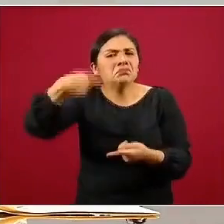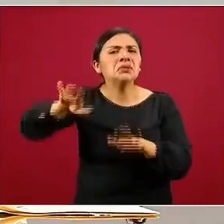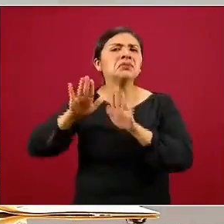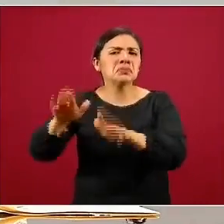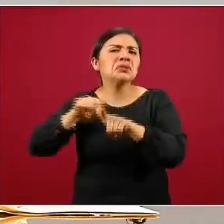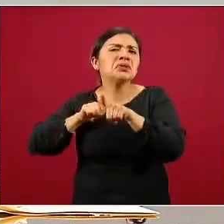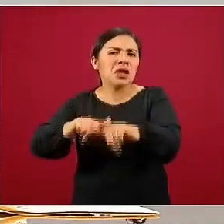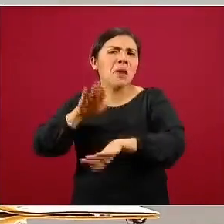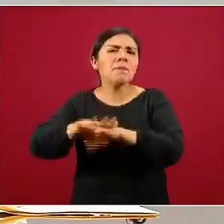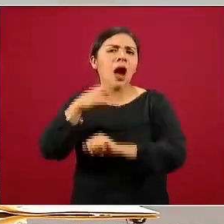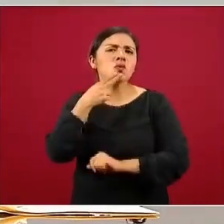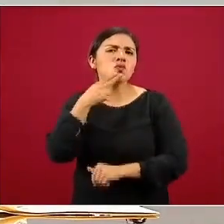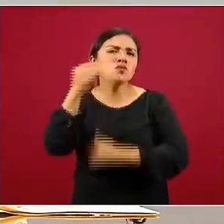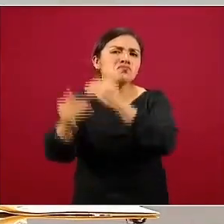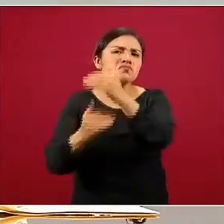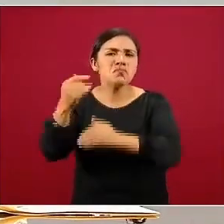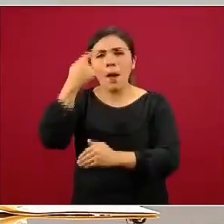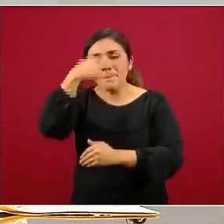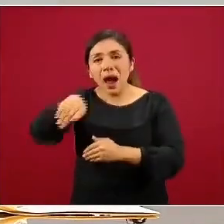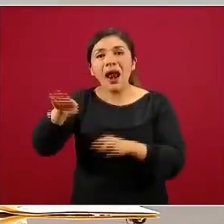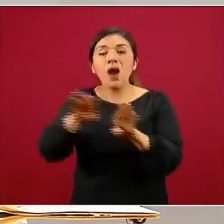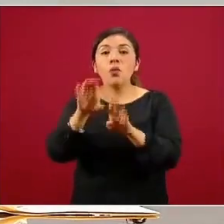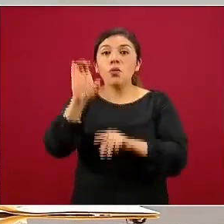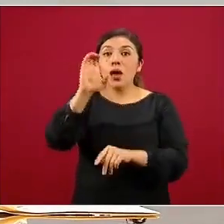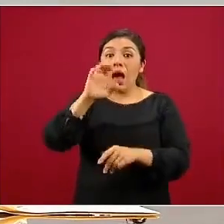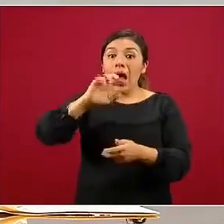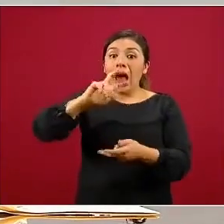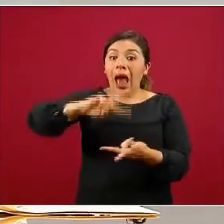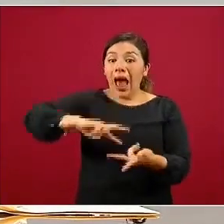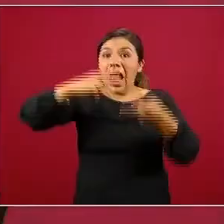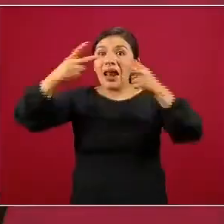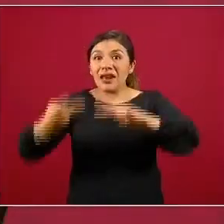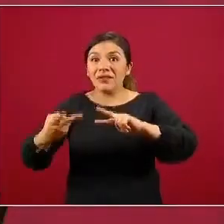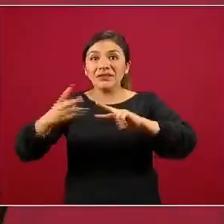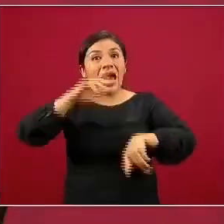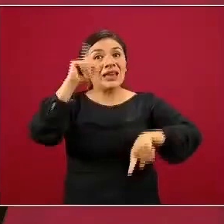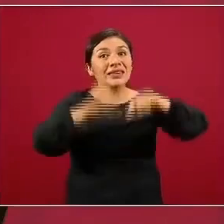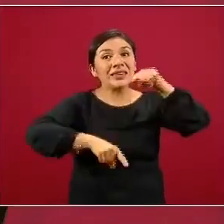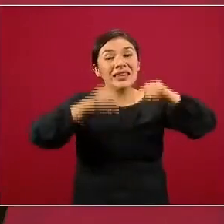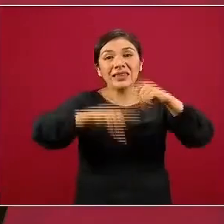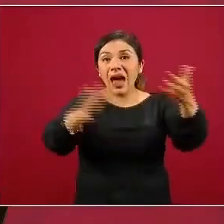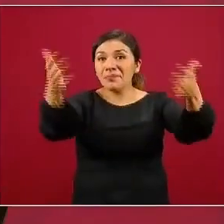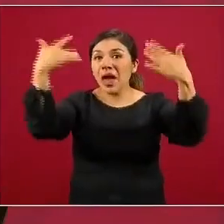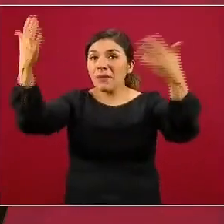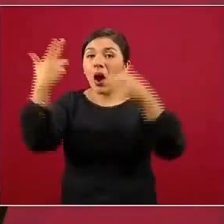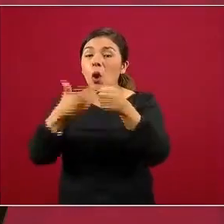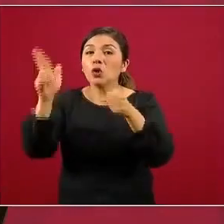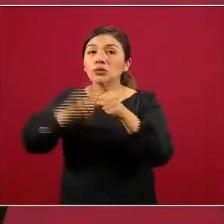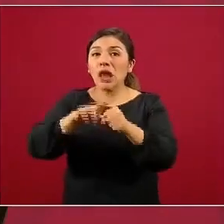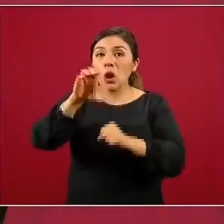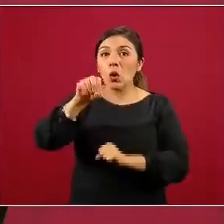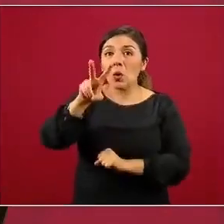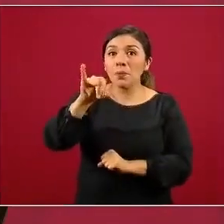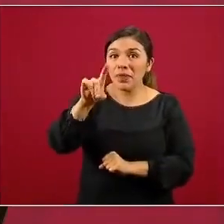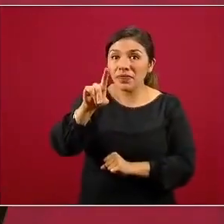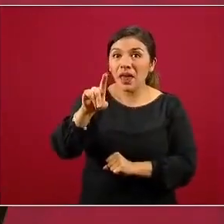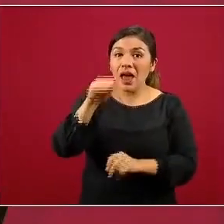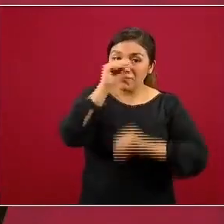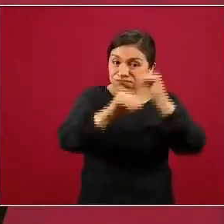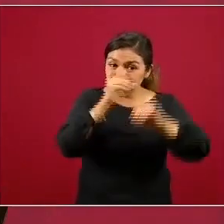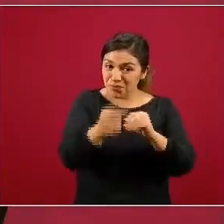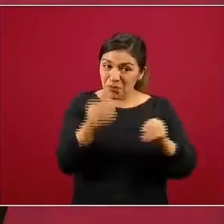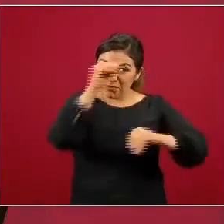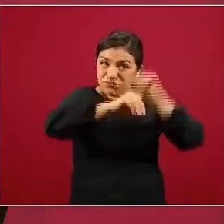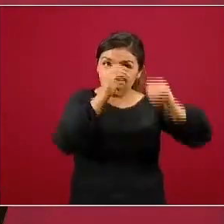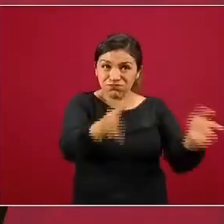van a ser muy útiles para el proceso a la inversa cuando llegue, que es la de conversión. Y fuimos a la reconversión hospitalaria. Bueno, hay